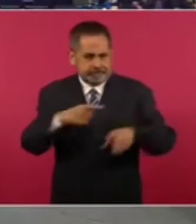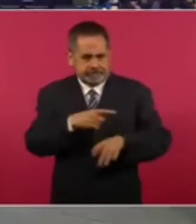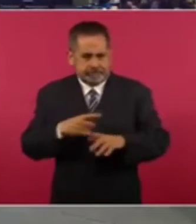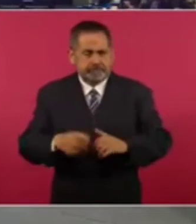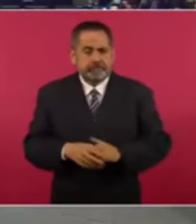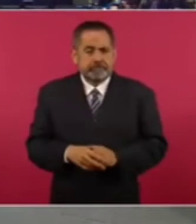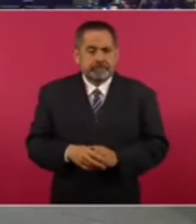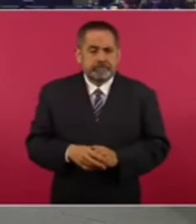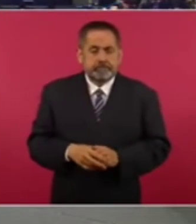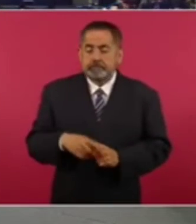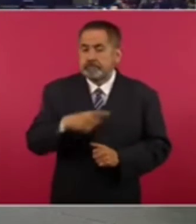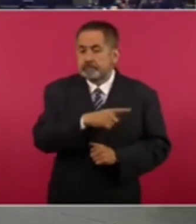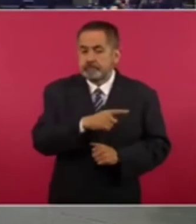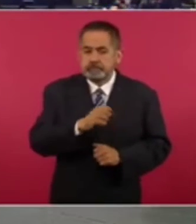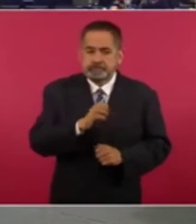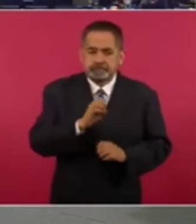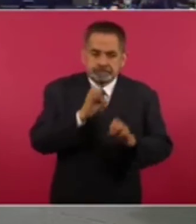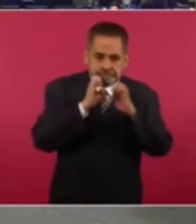Es una entrevista.